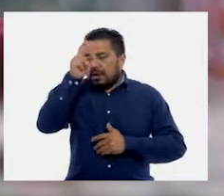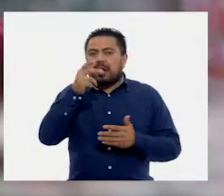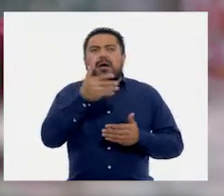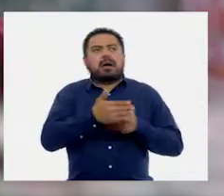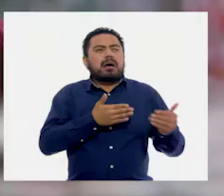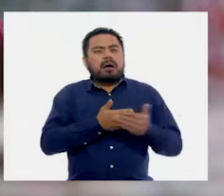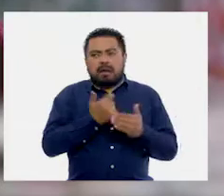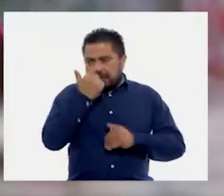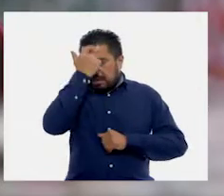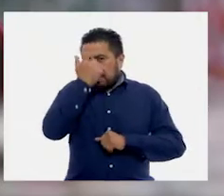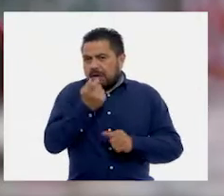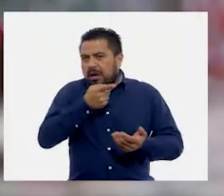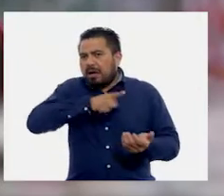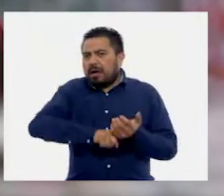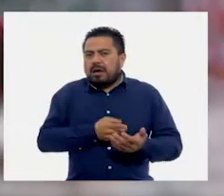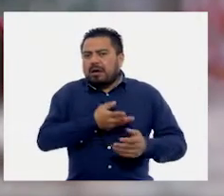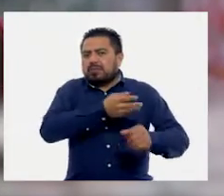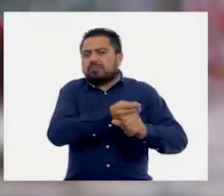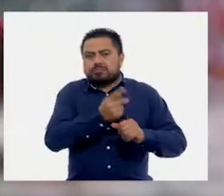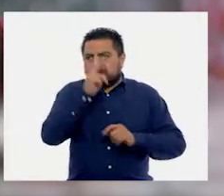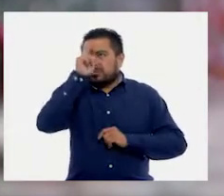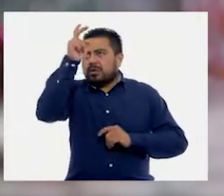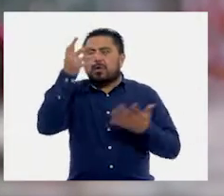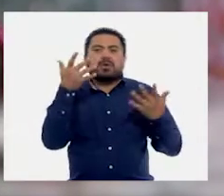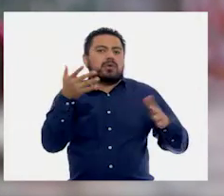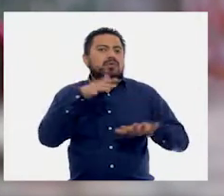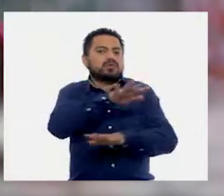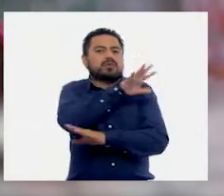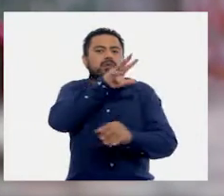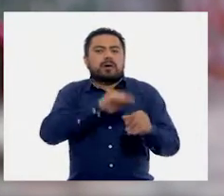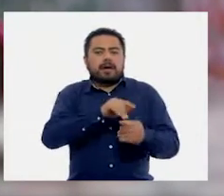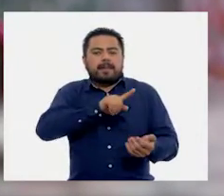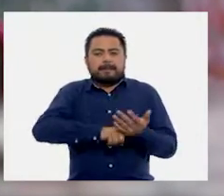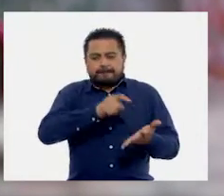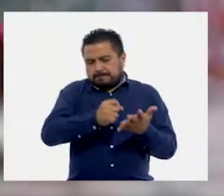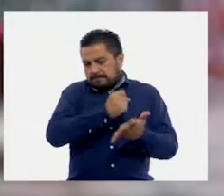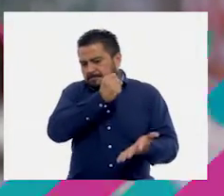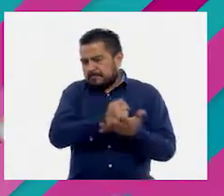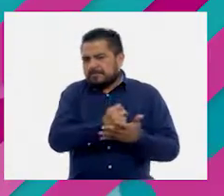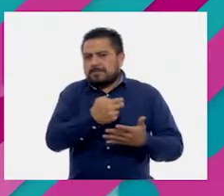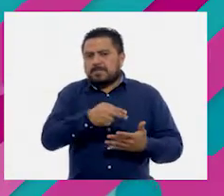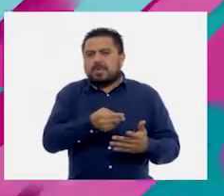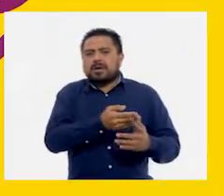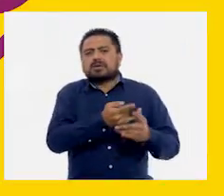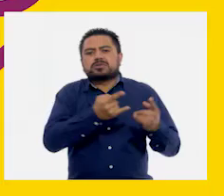innovar y crear esperanzas, y sobre todo, dejar tu nombre marcado en la historia.